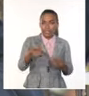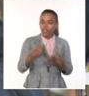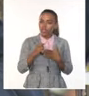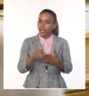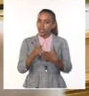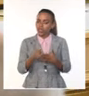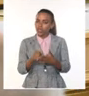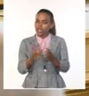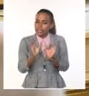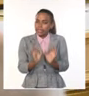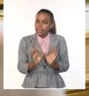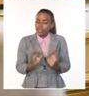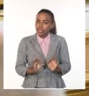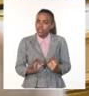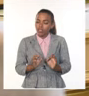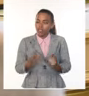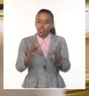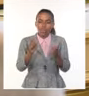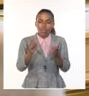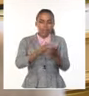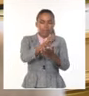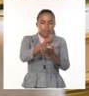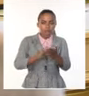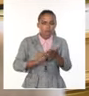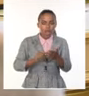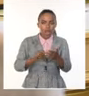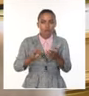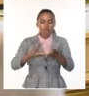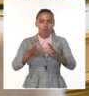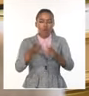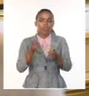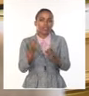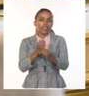trabajo conjunto para propiciar el despegue de las relaciones